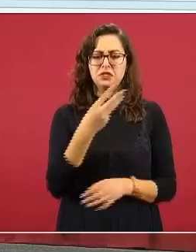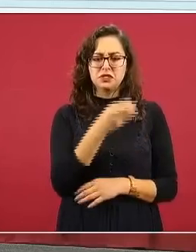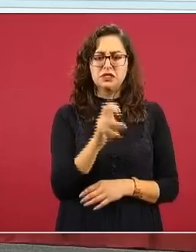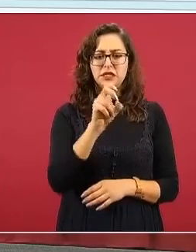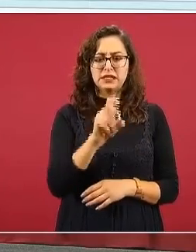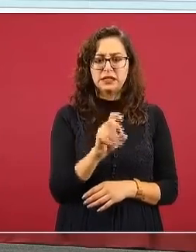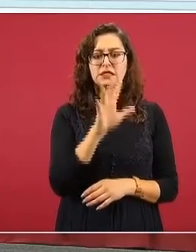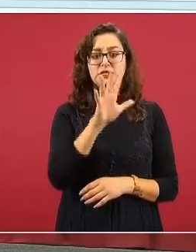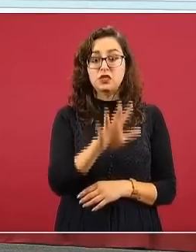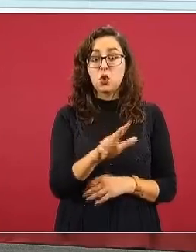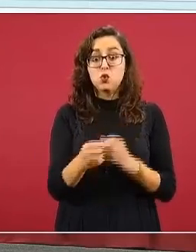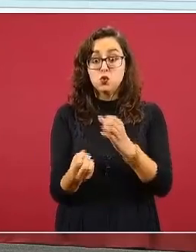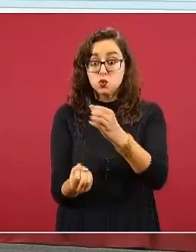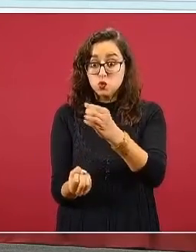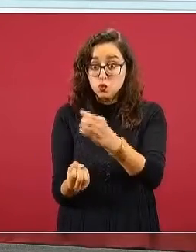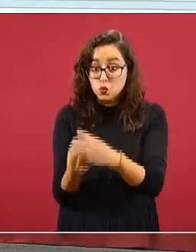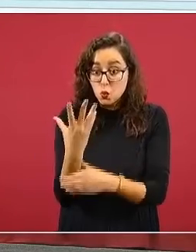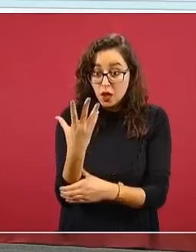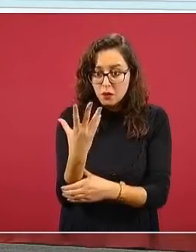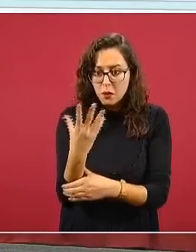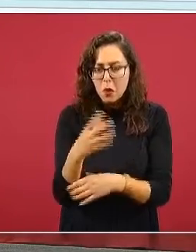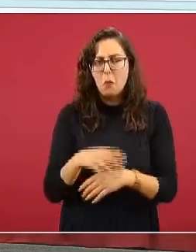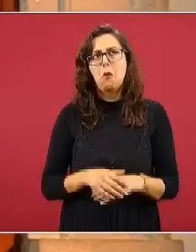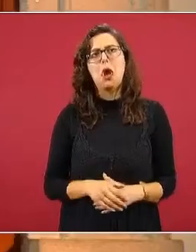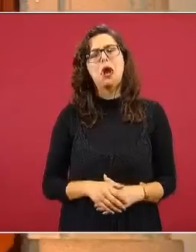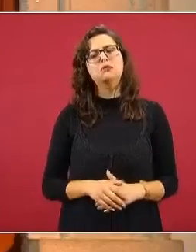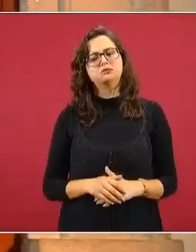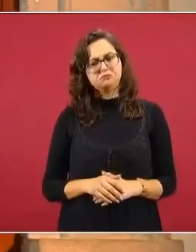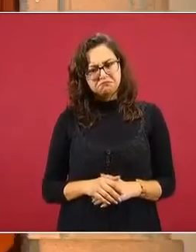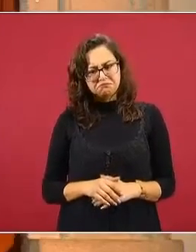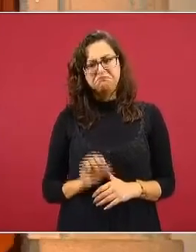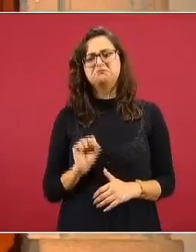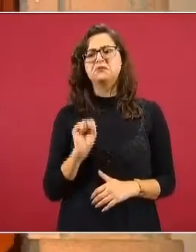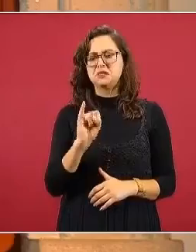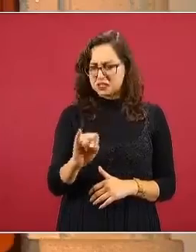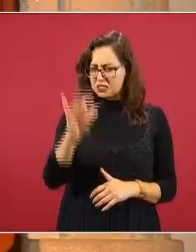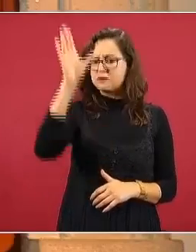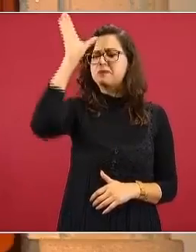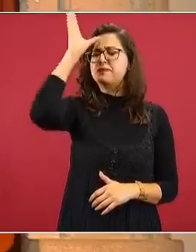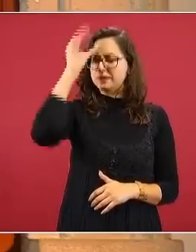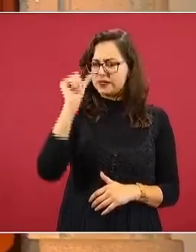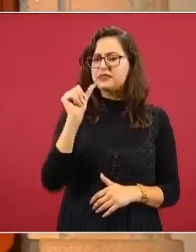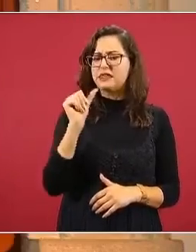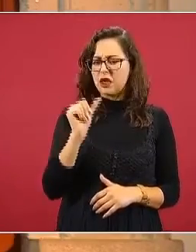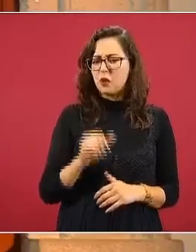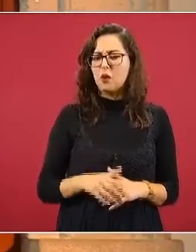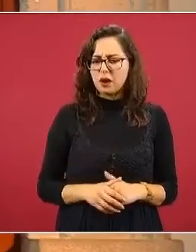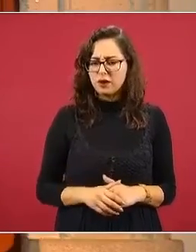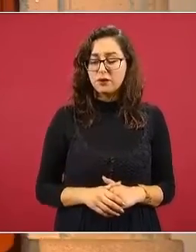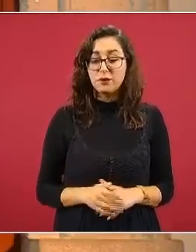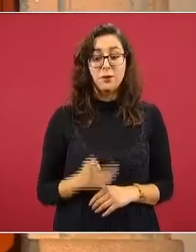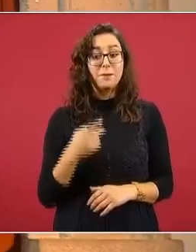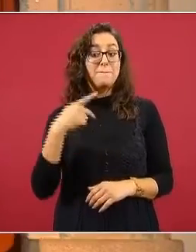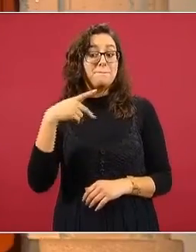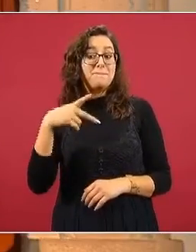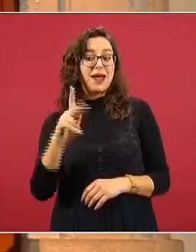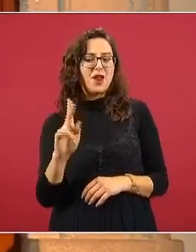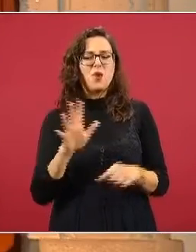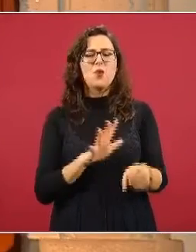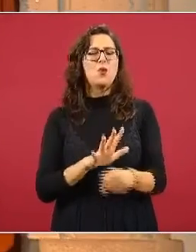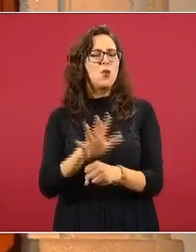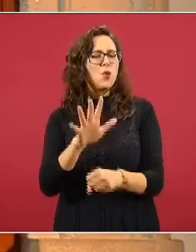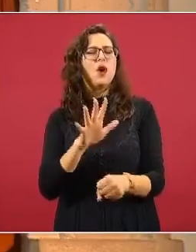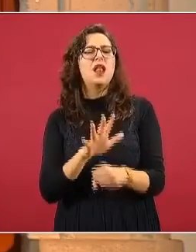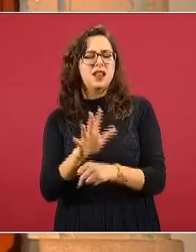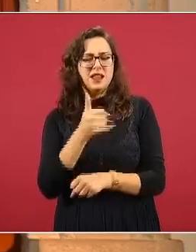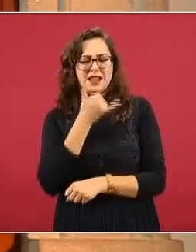10.335 casos nuevos. Hasta ahí estaríamos de acuerdo en que el dato es correcto. Lo que no es correcto es